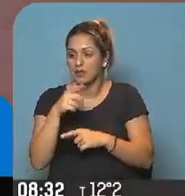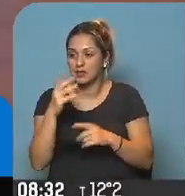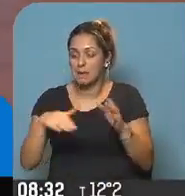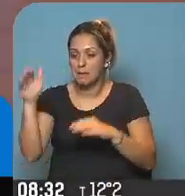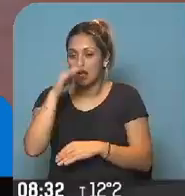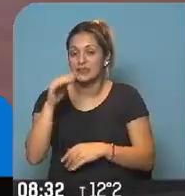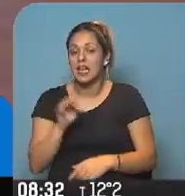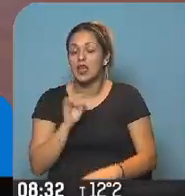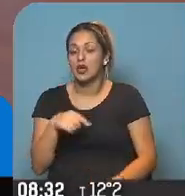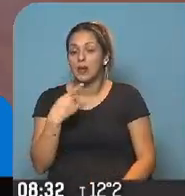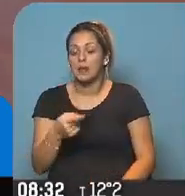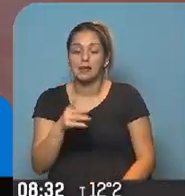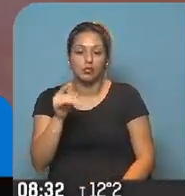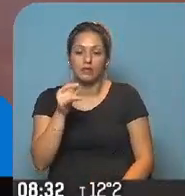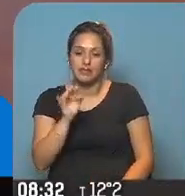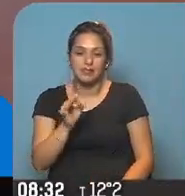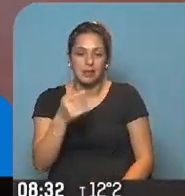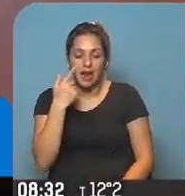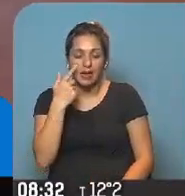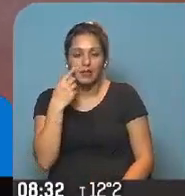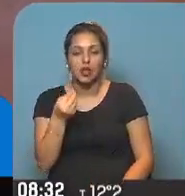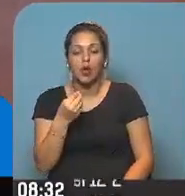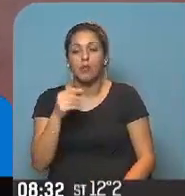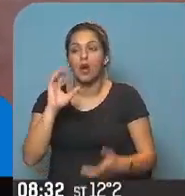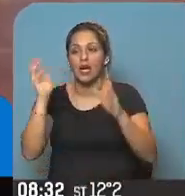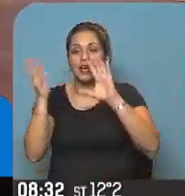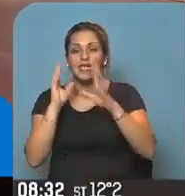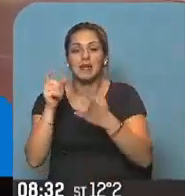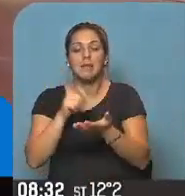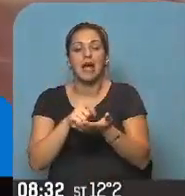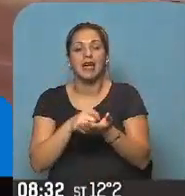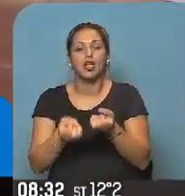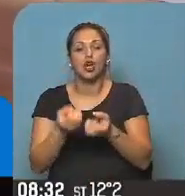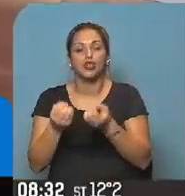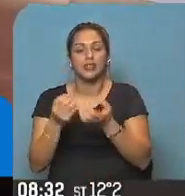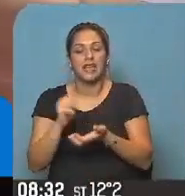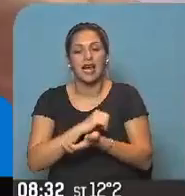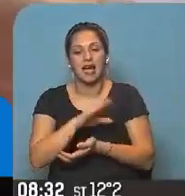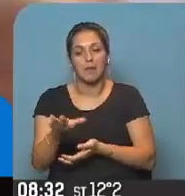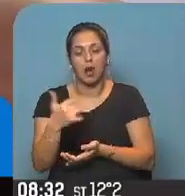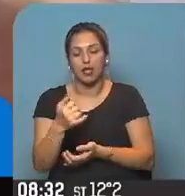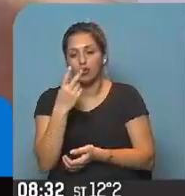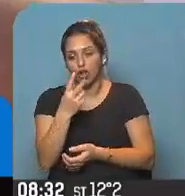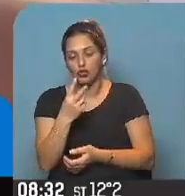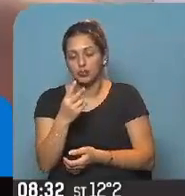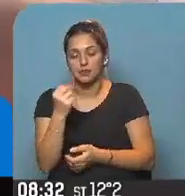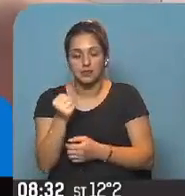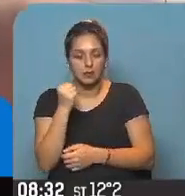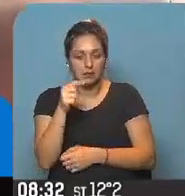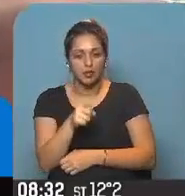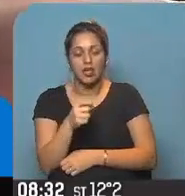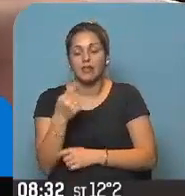hay que ver cómo cierra el año y cómo viene la cosecha y el clima también. Bueno, dos cuestiones centrales, ¿verdad?, a tener en cuenta. El acuerdo con el